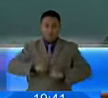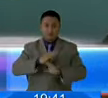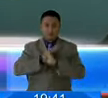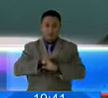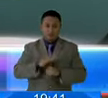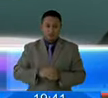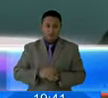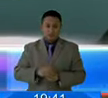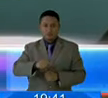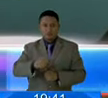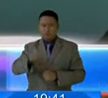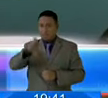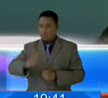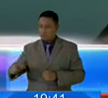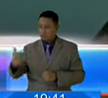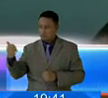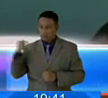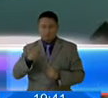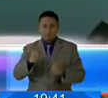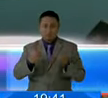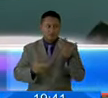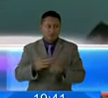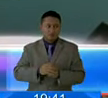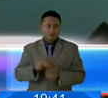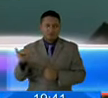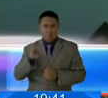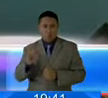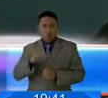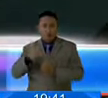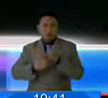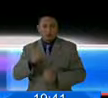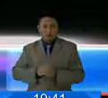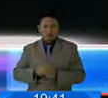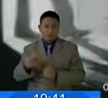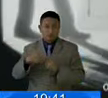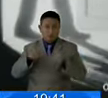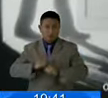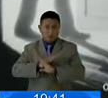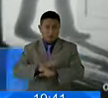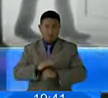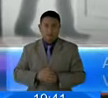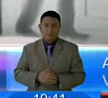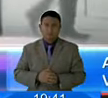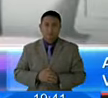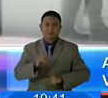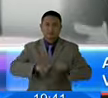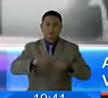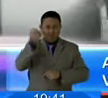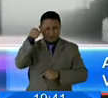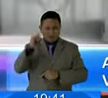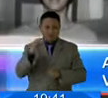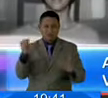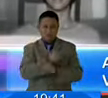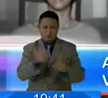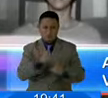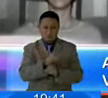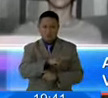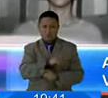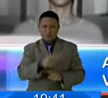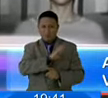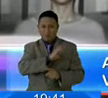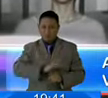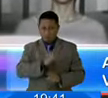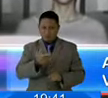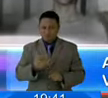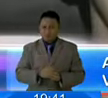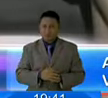con gente atrás que ha sufrido situaciones y que ha podido defenderse. Las ideas erradas de violencia y de códigos de comportamiento muchas